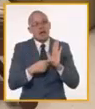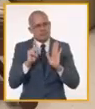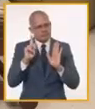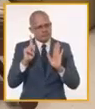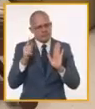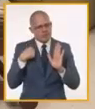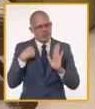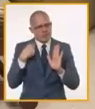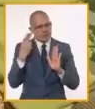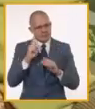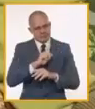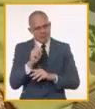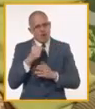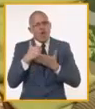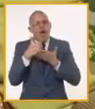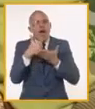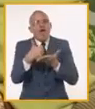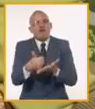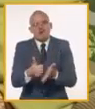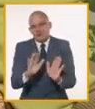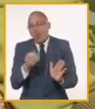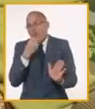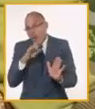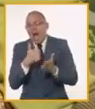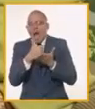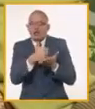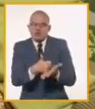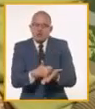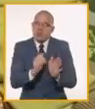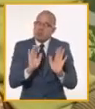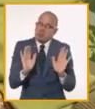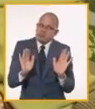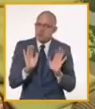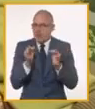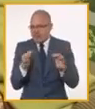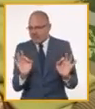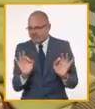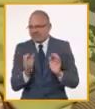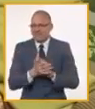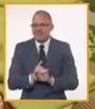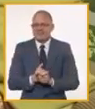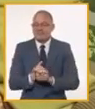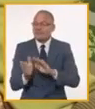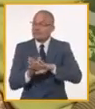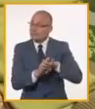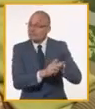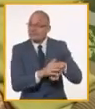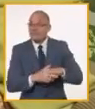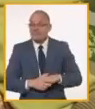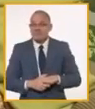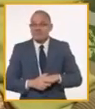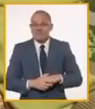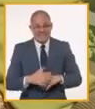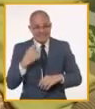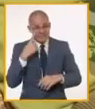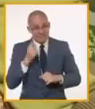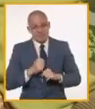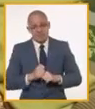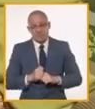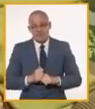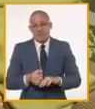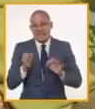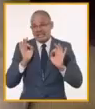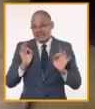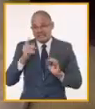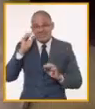los pocos dirigentes de la revolución que nunca fue separado de su cargo por